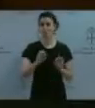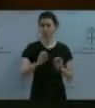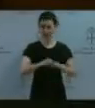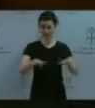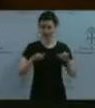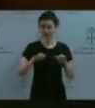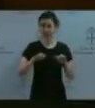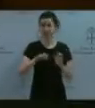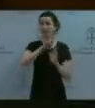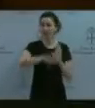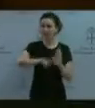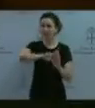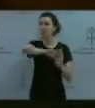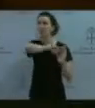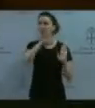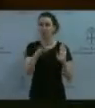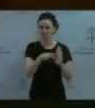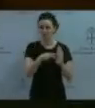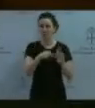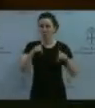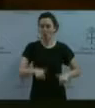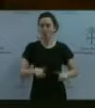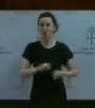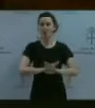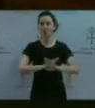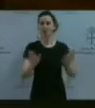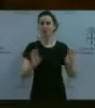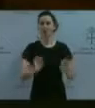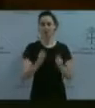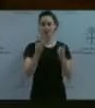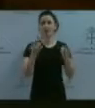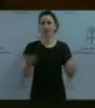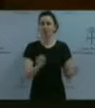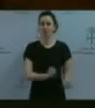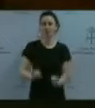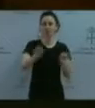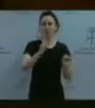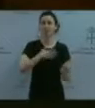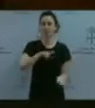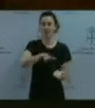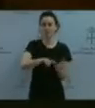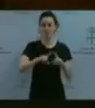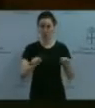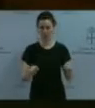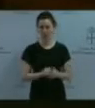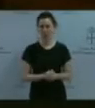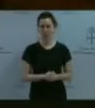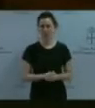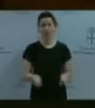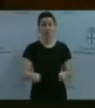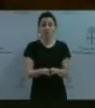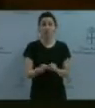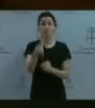hoy, pues tiene como objetivo efectivamente proteger nuestra lengua, tal y como nos mandata a hacer nuestro Estatuto de